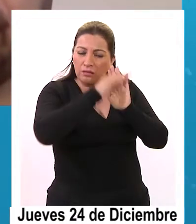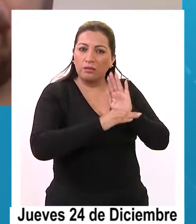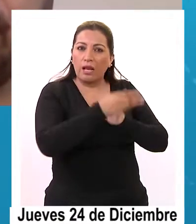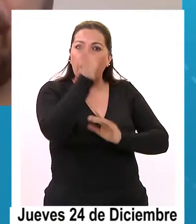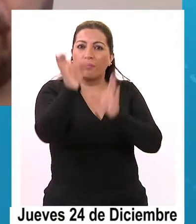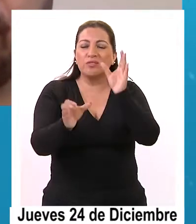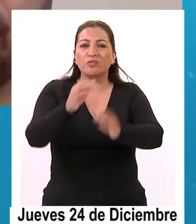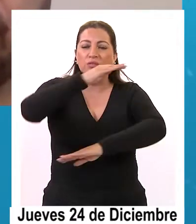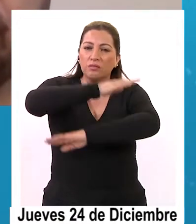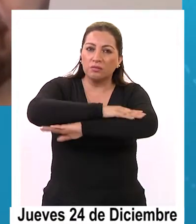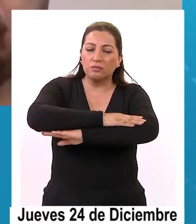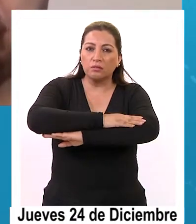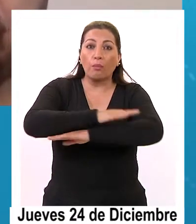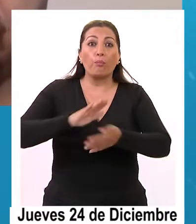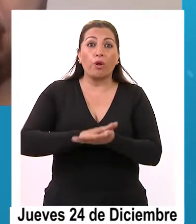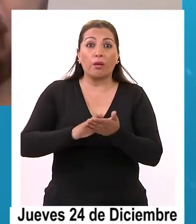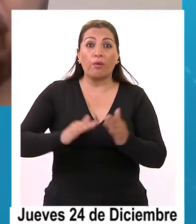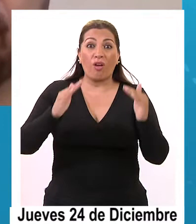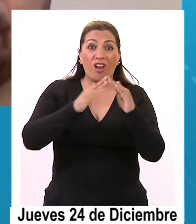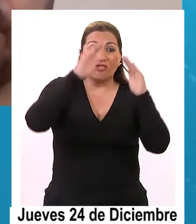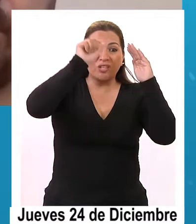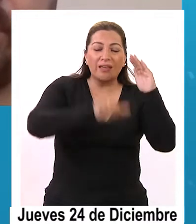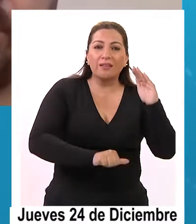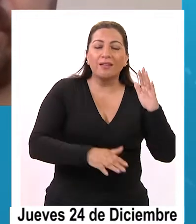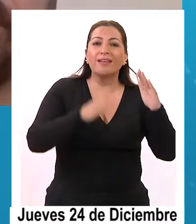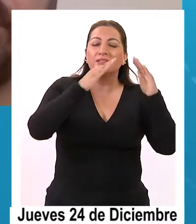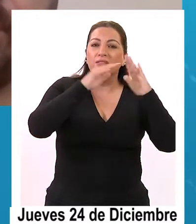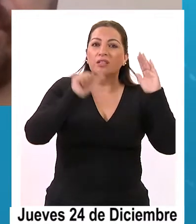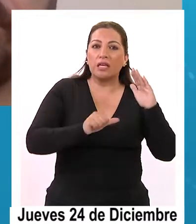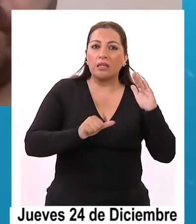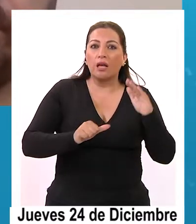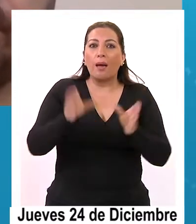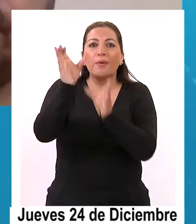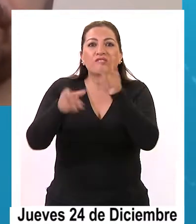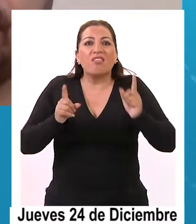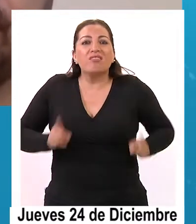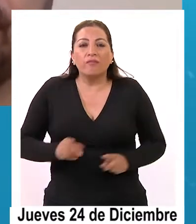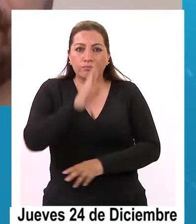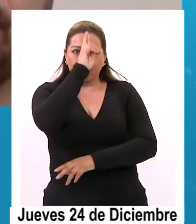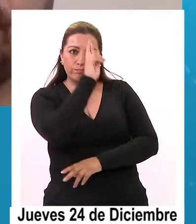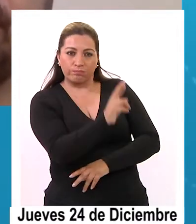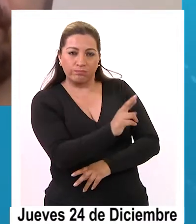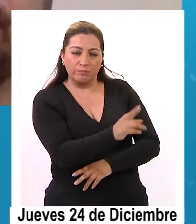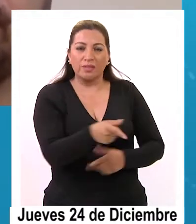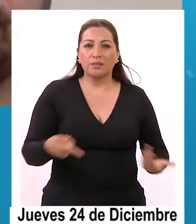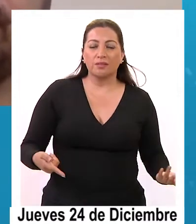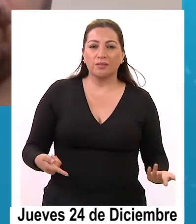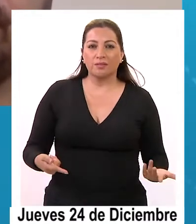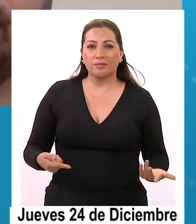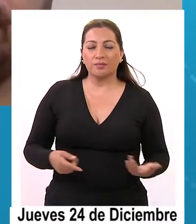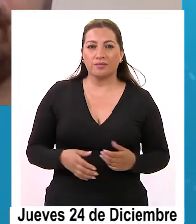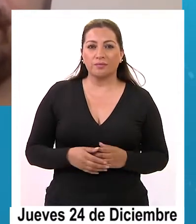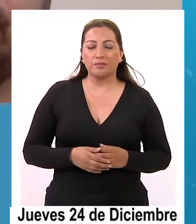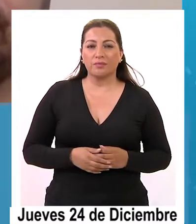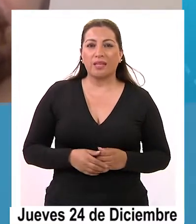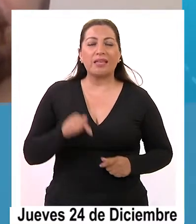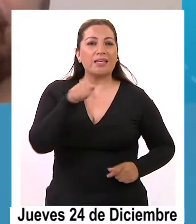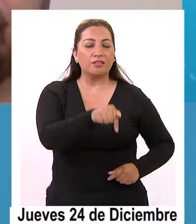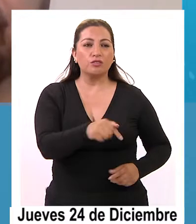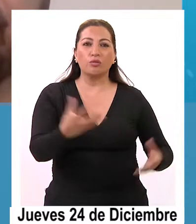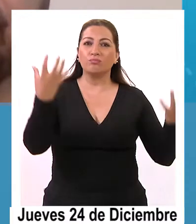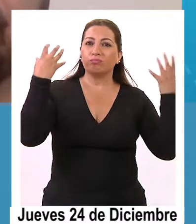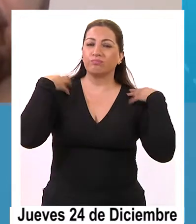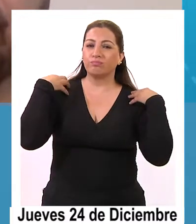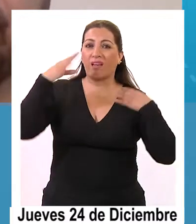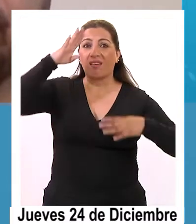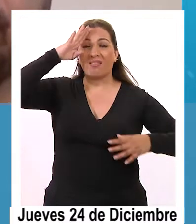De verdad, que se respete el toque y queda. Por ejemplo, el toque y queda pasa automáticamente, ¿cierto?, a